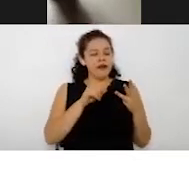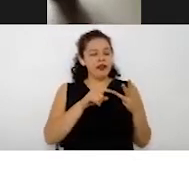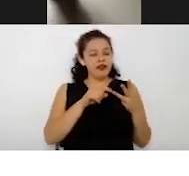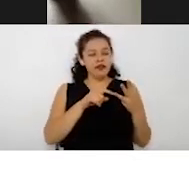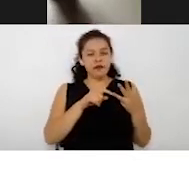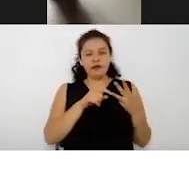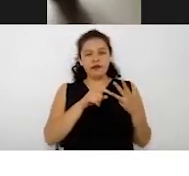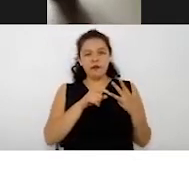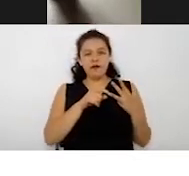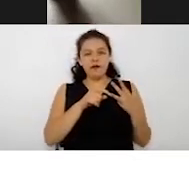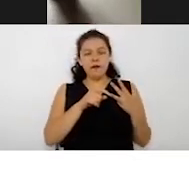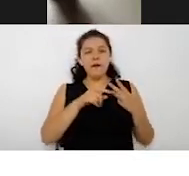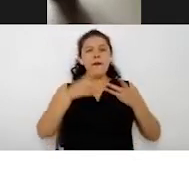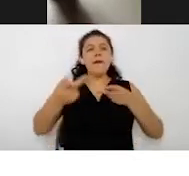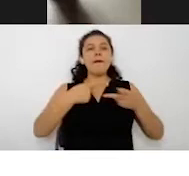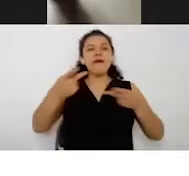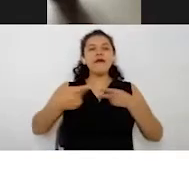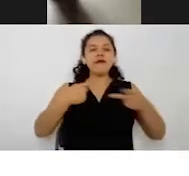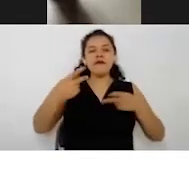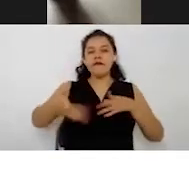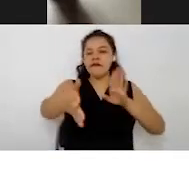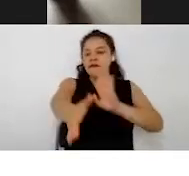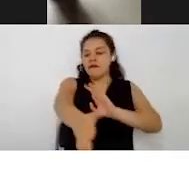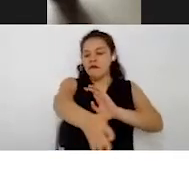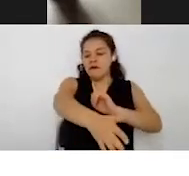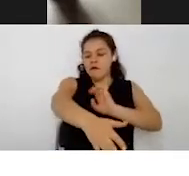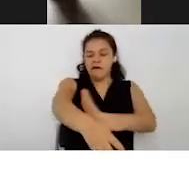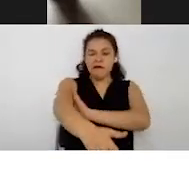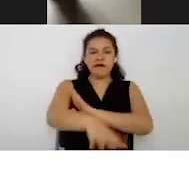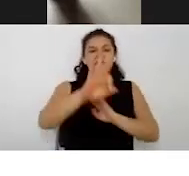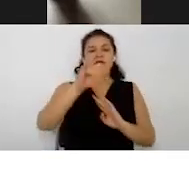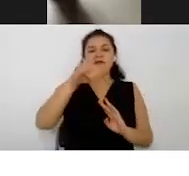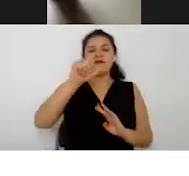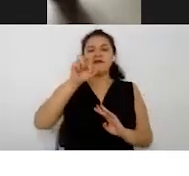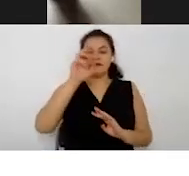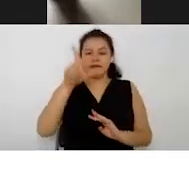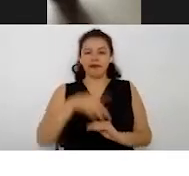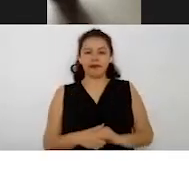La ingle. La femoral, ok, muy bien. ¿Y otro punto?